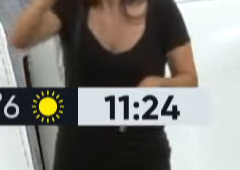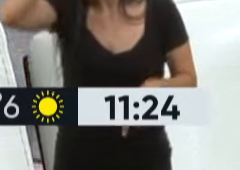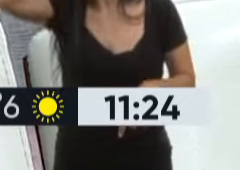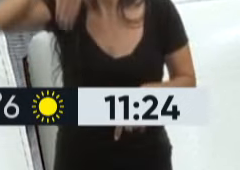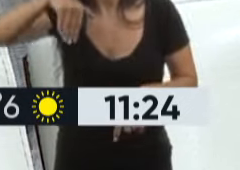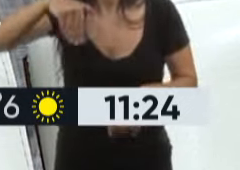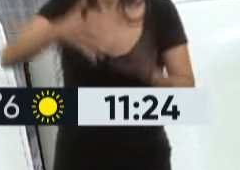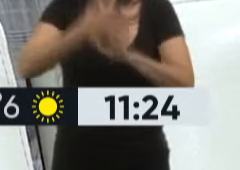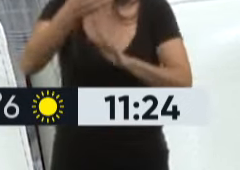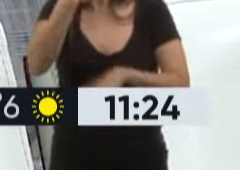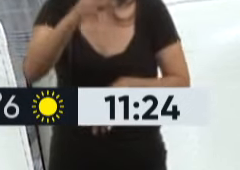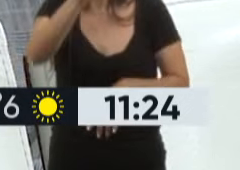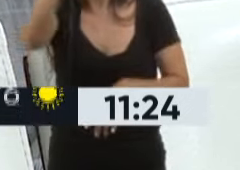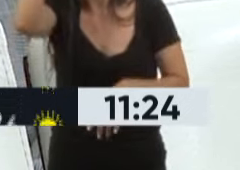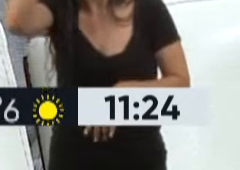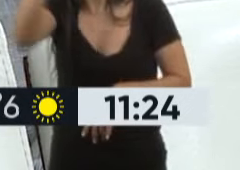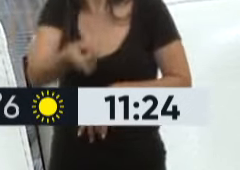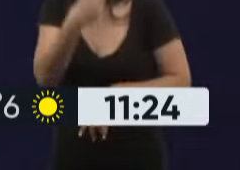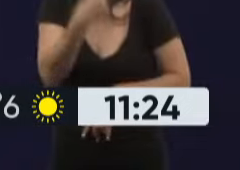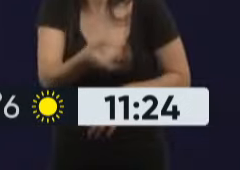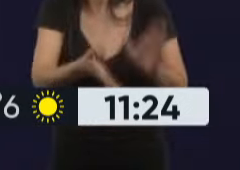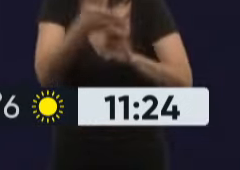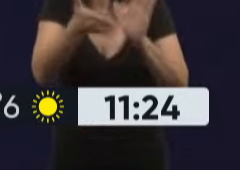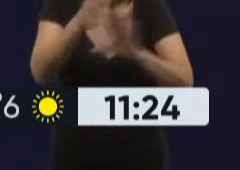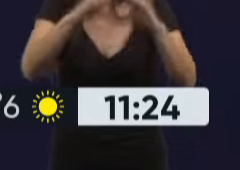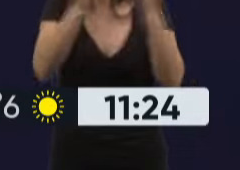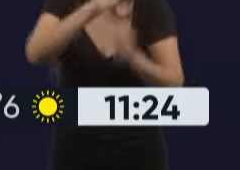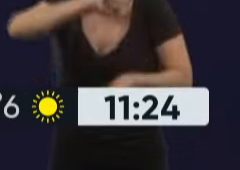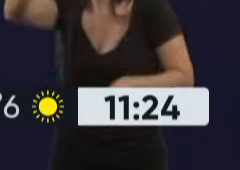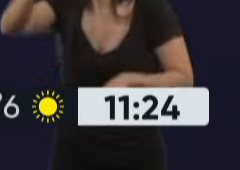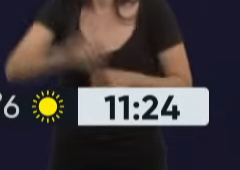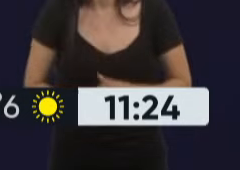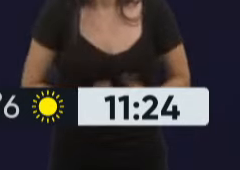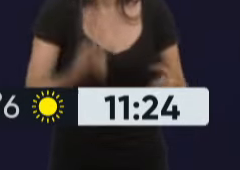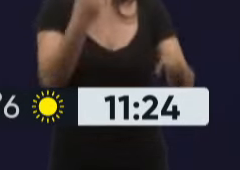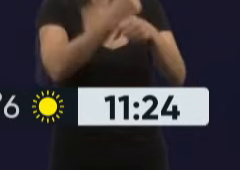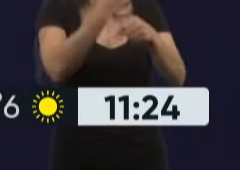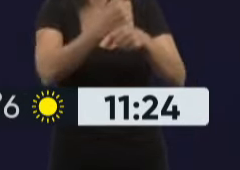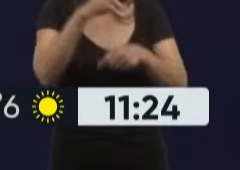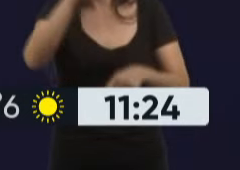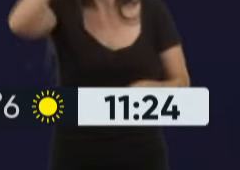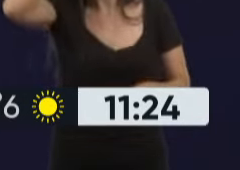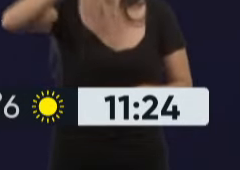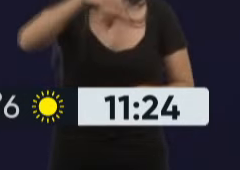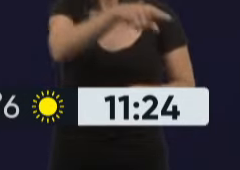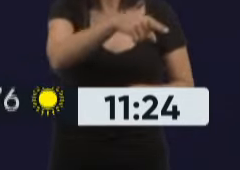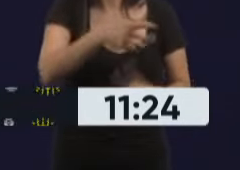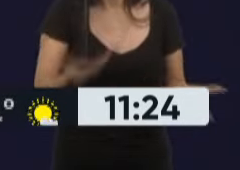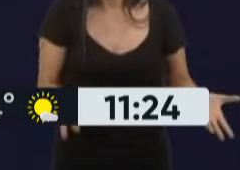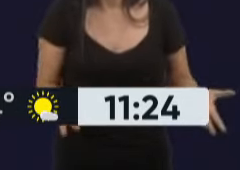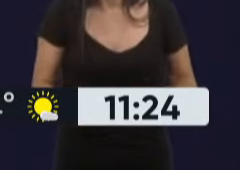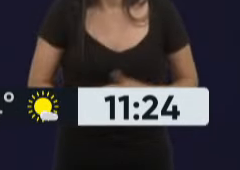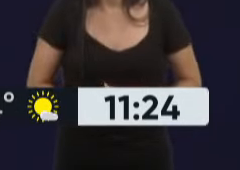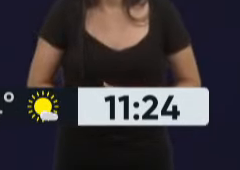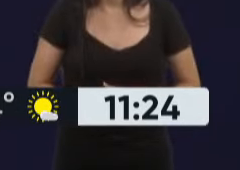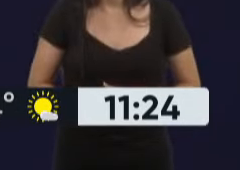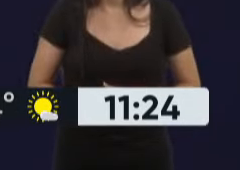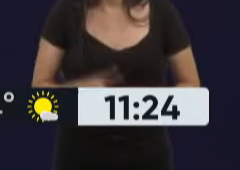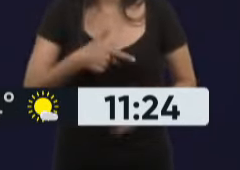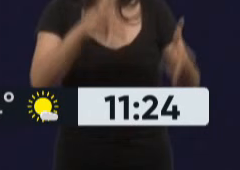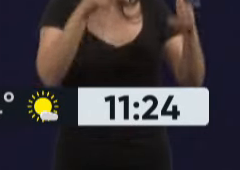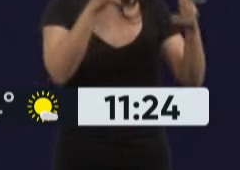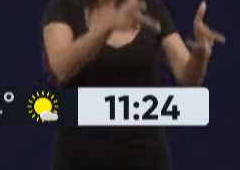proyecta un 38 Gracias bueno en principio el Rem te